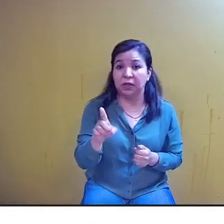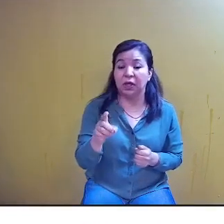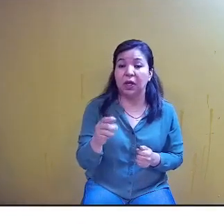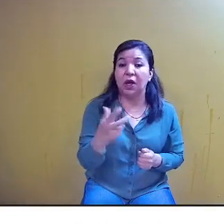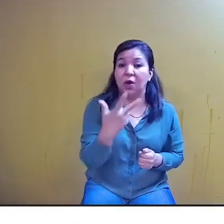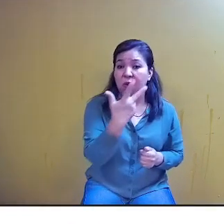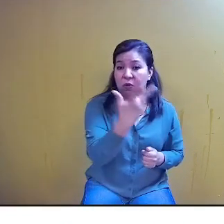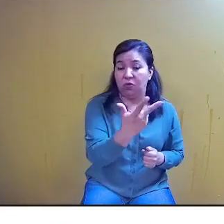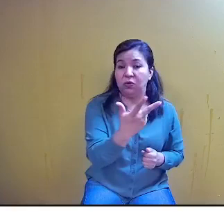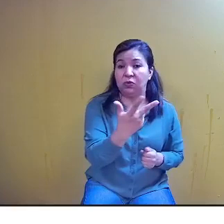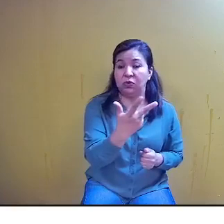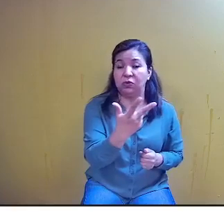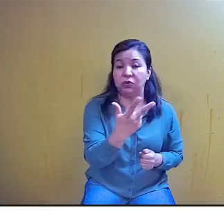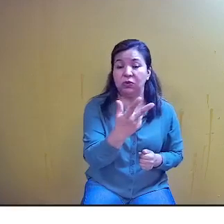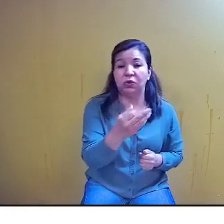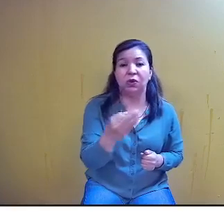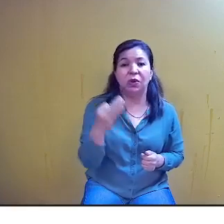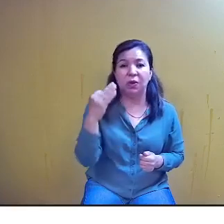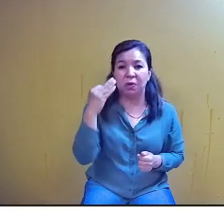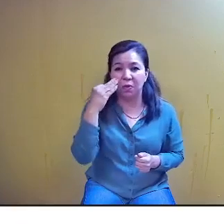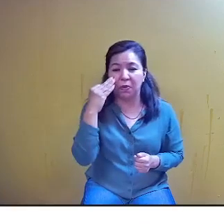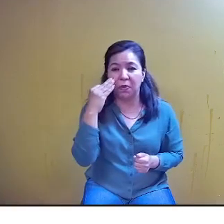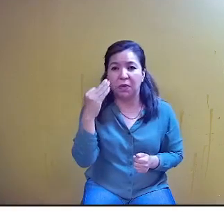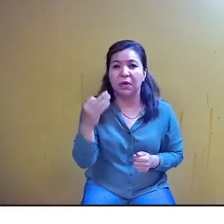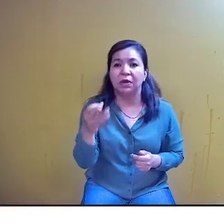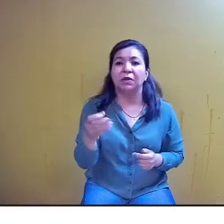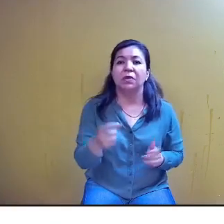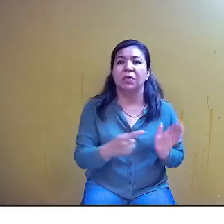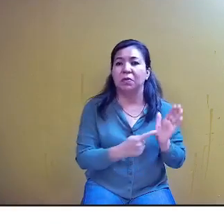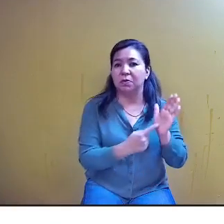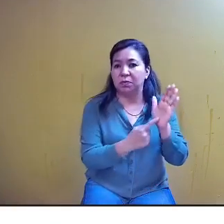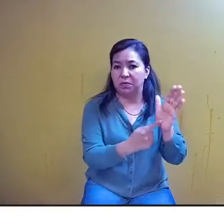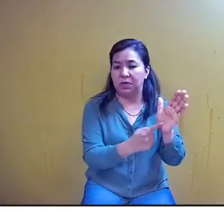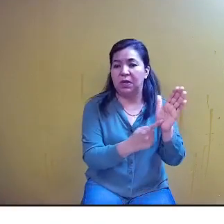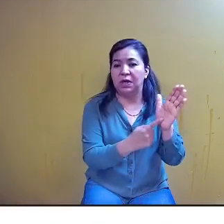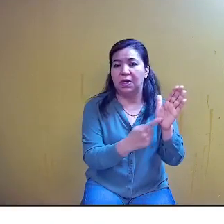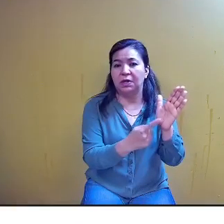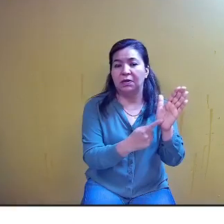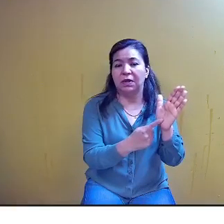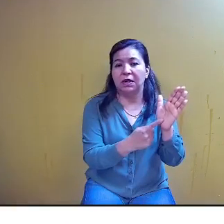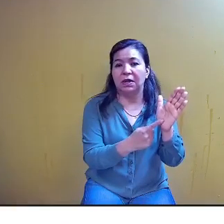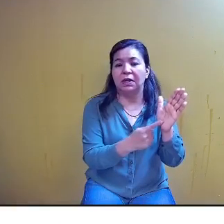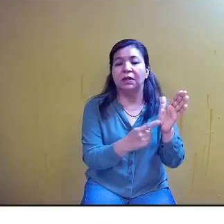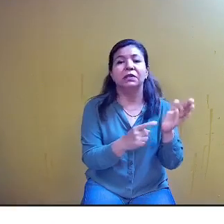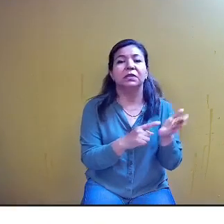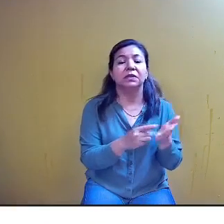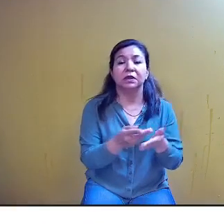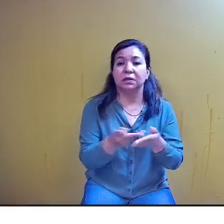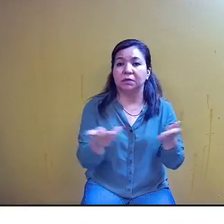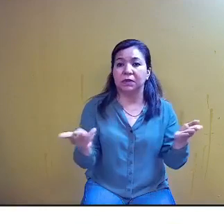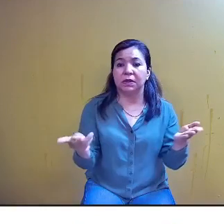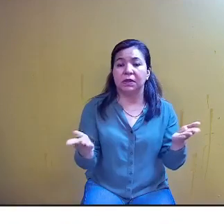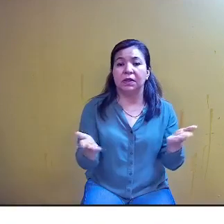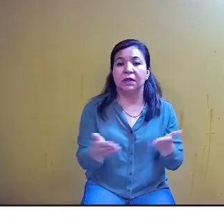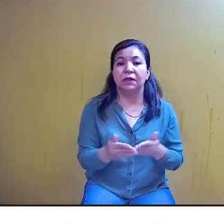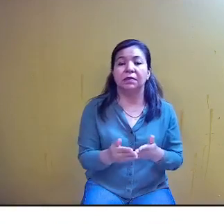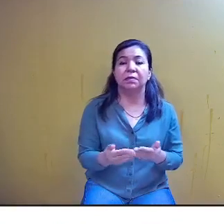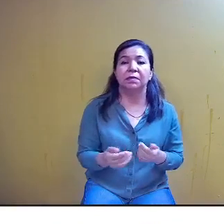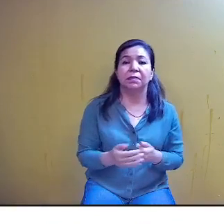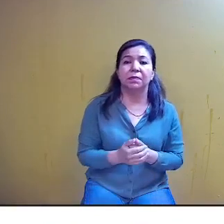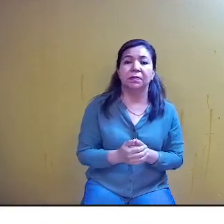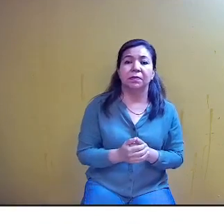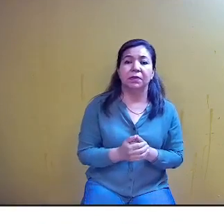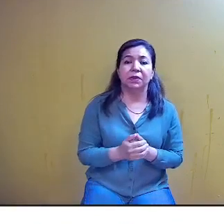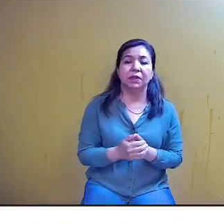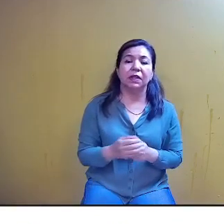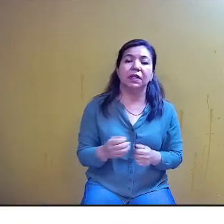de la cuenta de Facebook del denunciado, así como una prueba superveniente, las cuales fueron desahogadas por el fedatario electoral